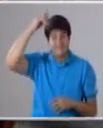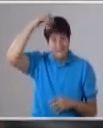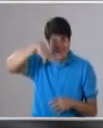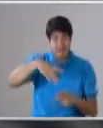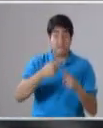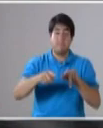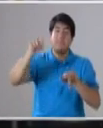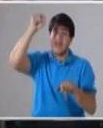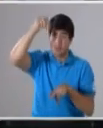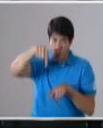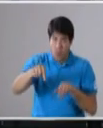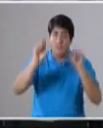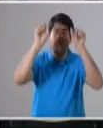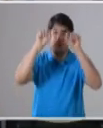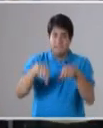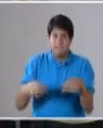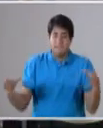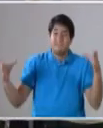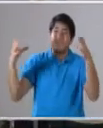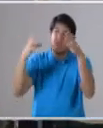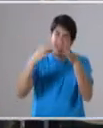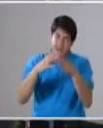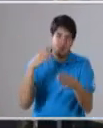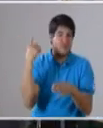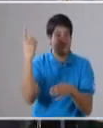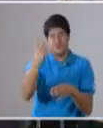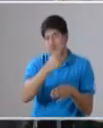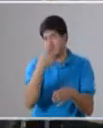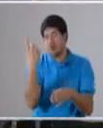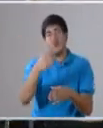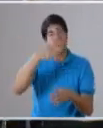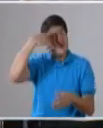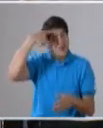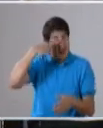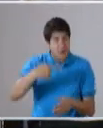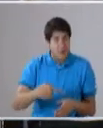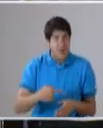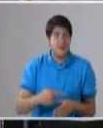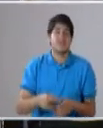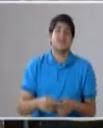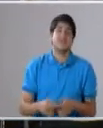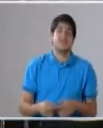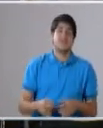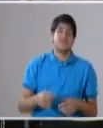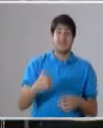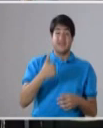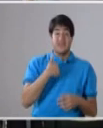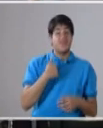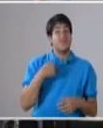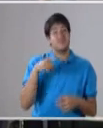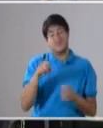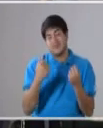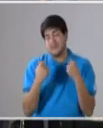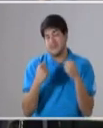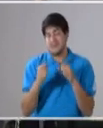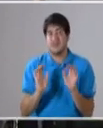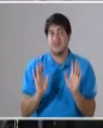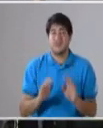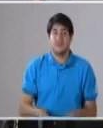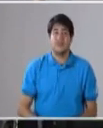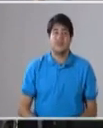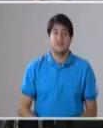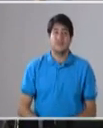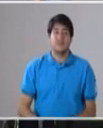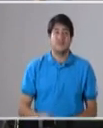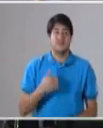podemos juntar todo el santo día. Por lo menos yo, pues eso es lo que hago, ¿verdad?